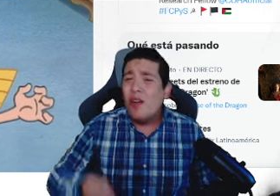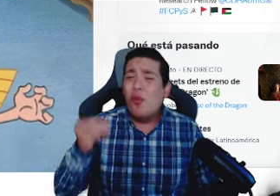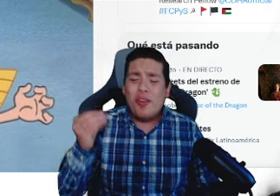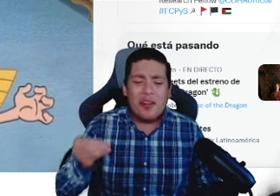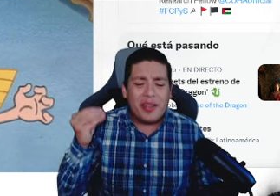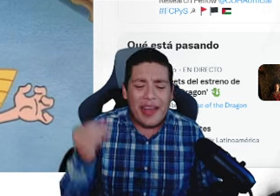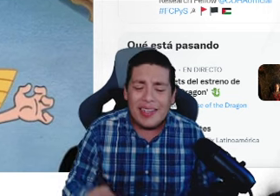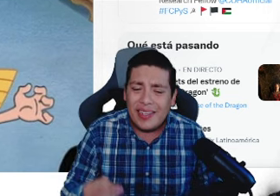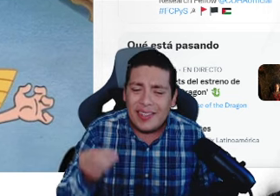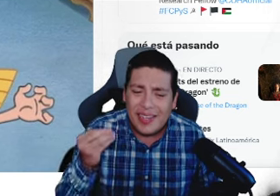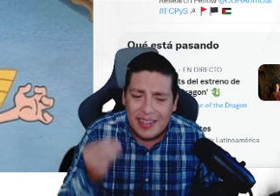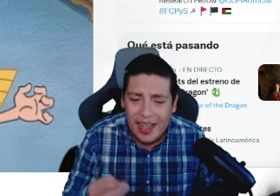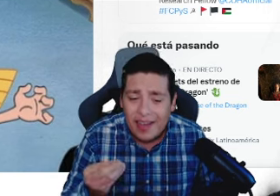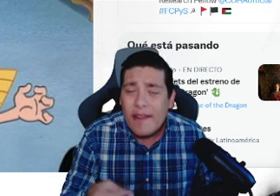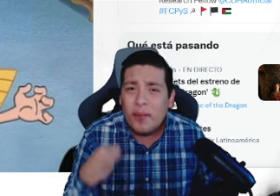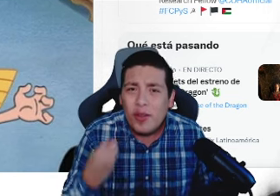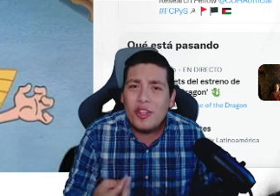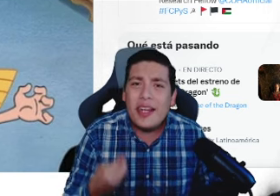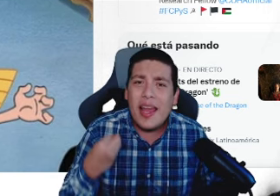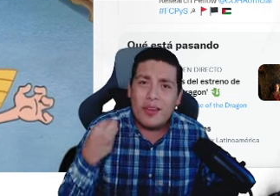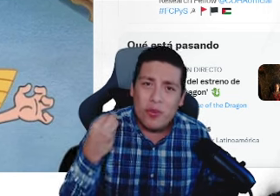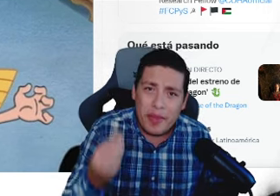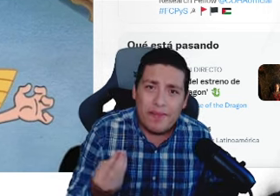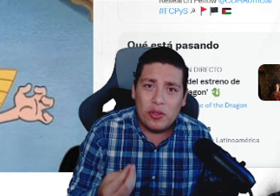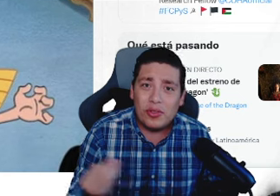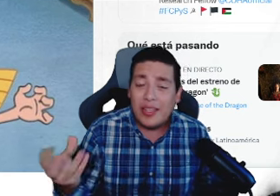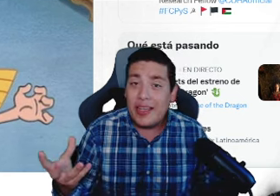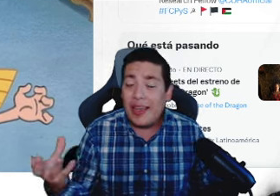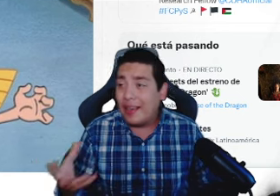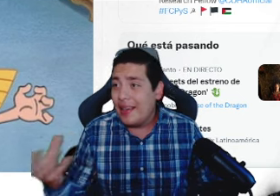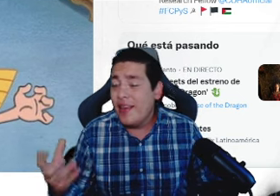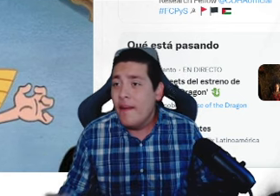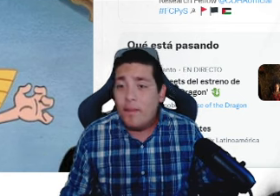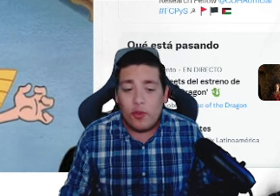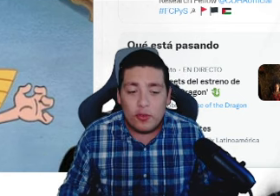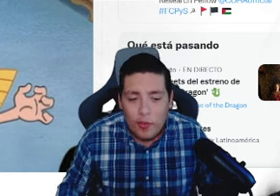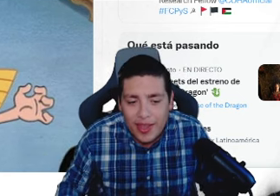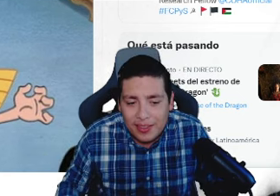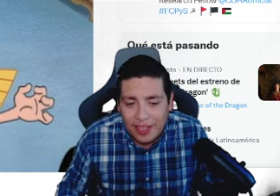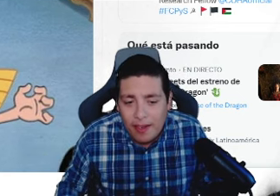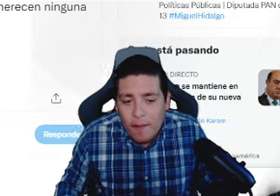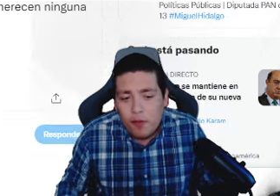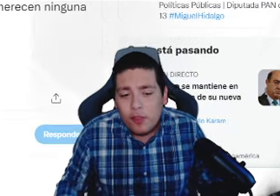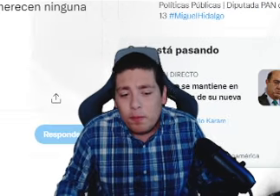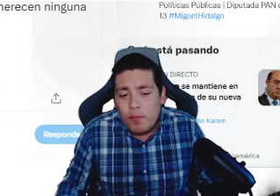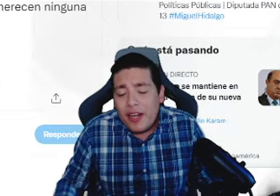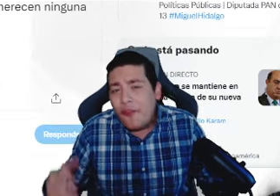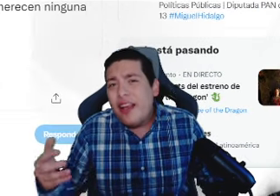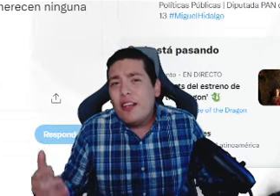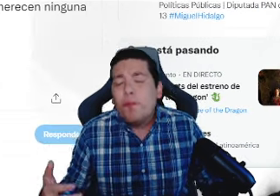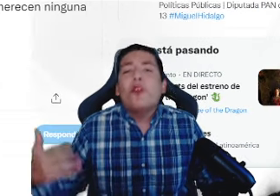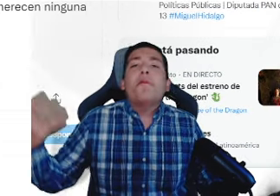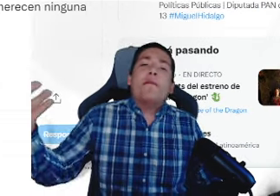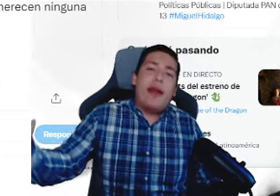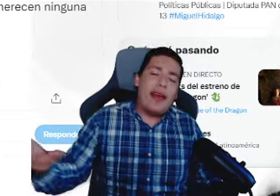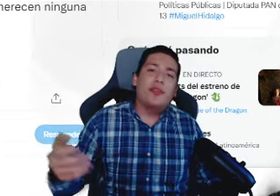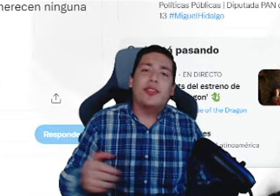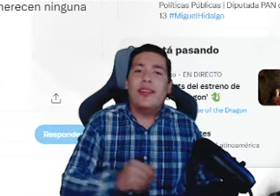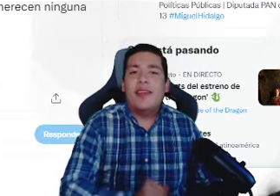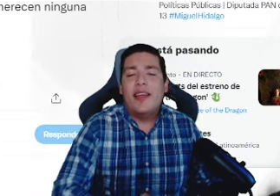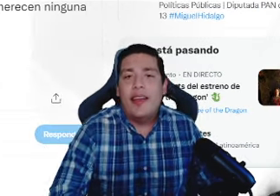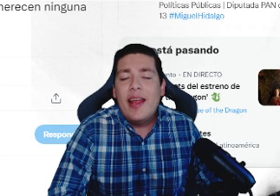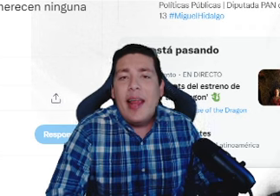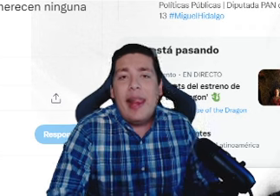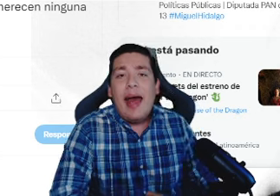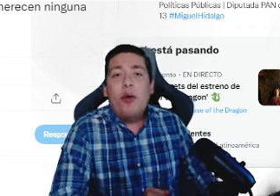tribuna, lo único que hace es gritar, no tiene argumentos, y aquí nos muestran pues los perfiles poco preparados